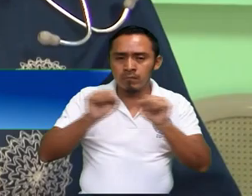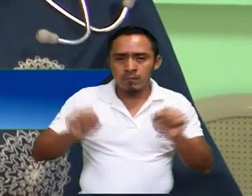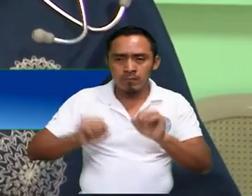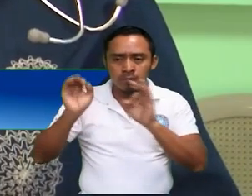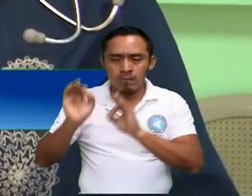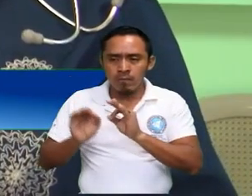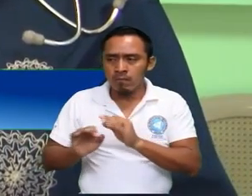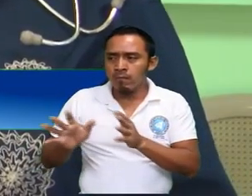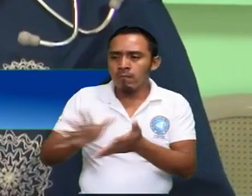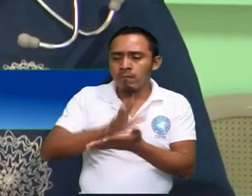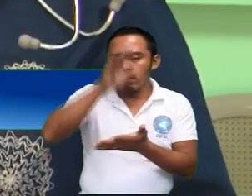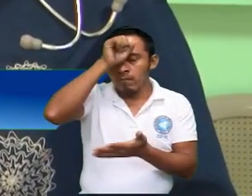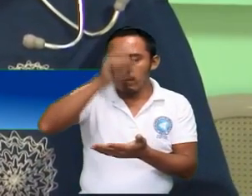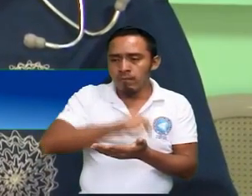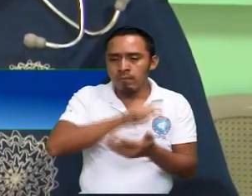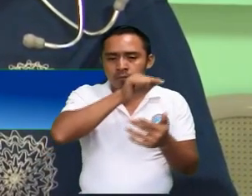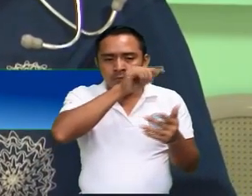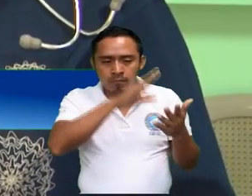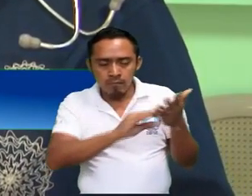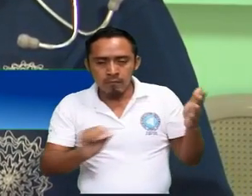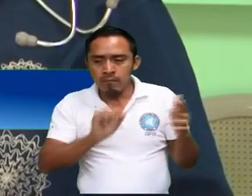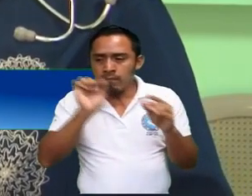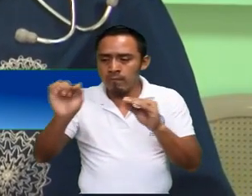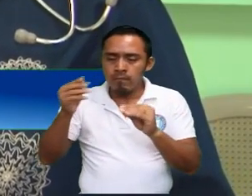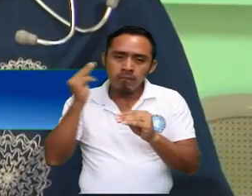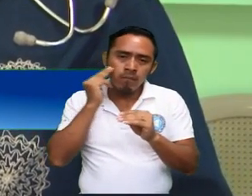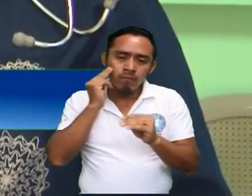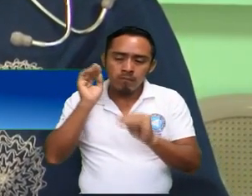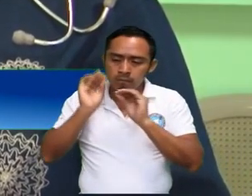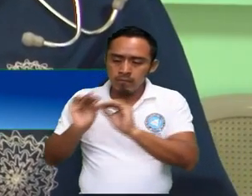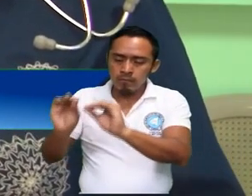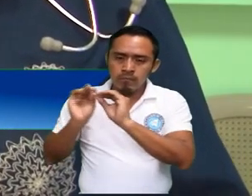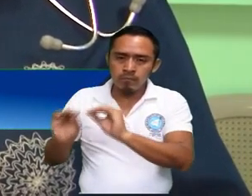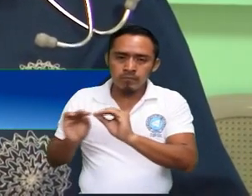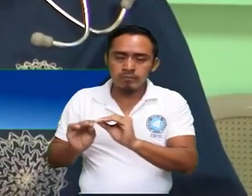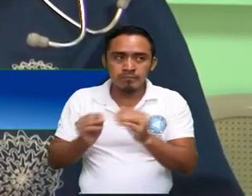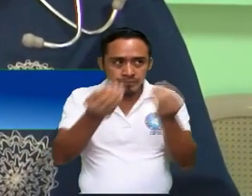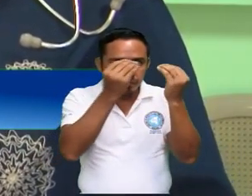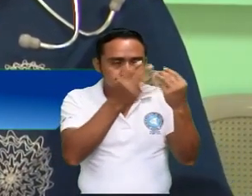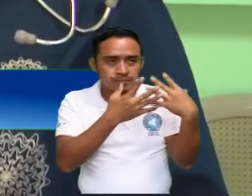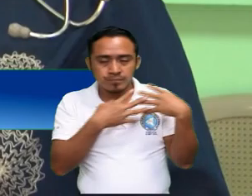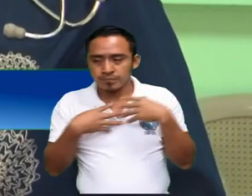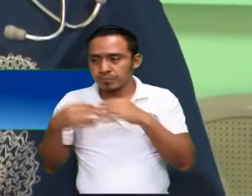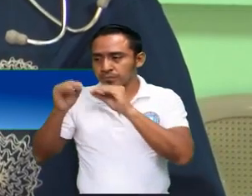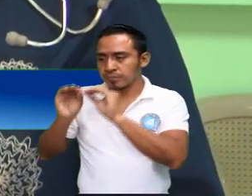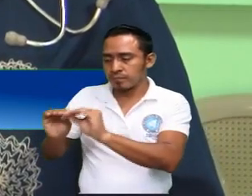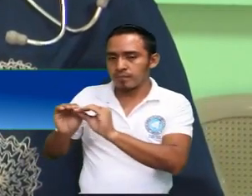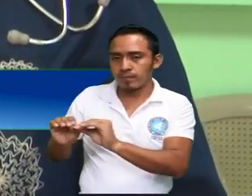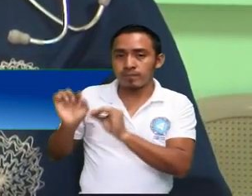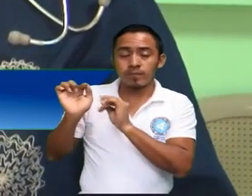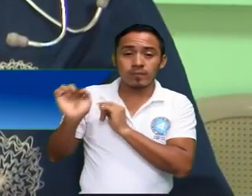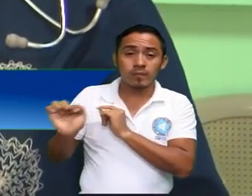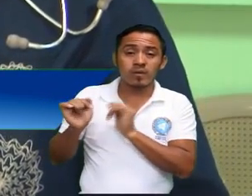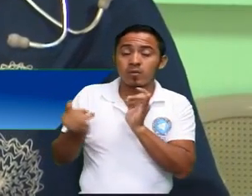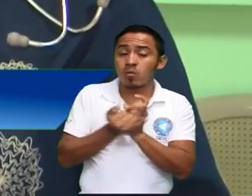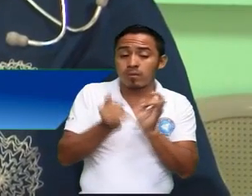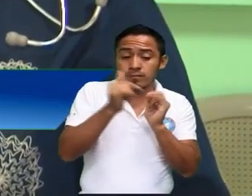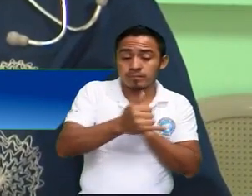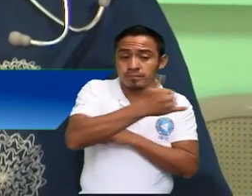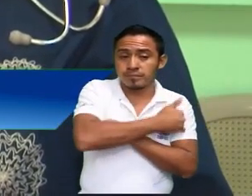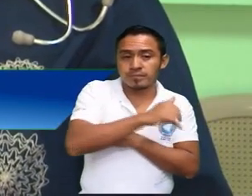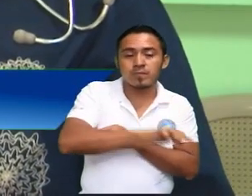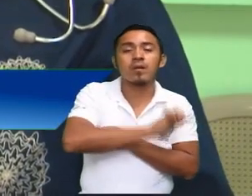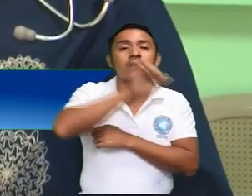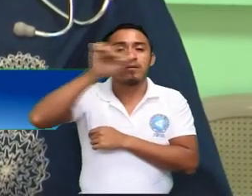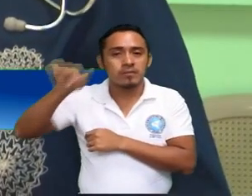que retroalimentar a las madres, porque ellas tienen que hacer el seguimiento, tienen que hacer todo lo que aprendieron en el hospital, lo tienen que hacer